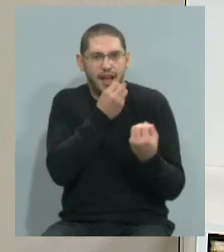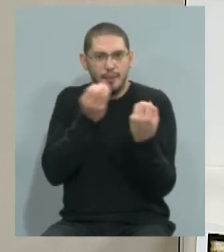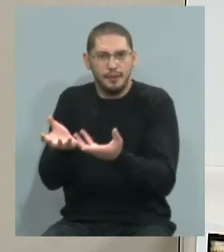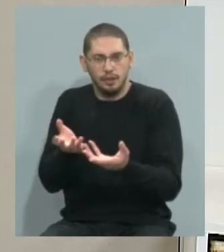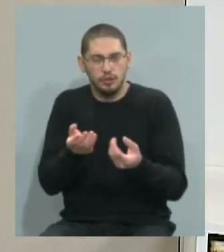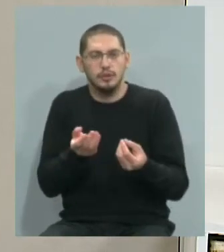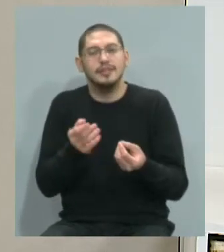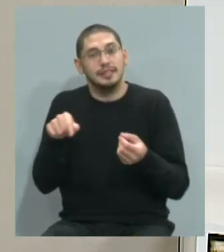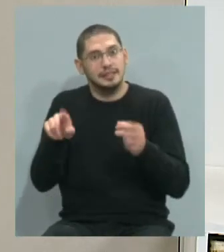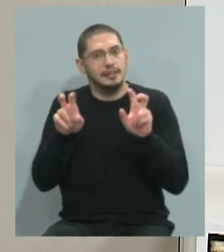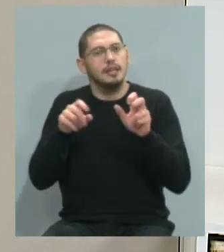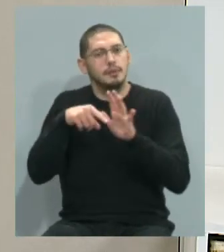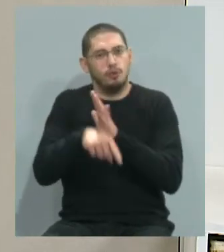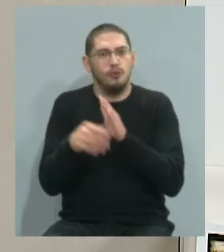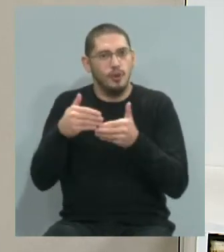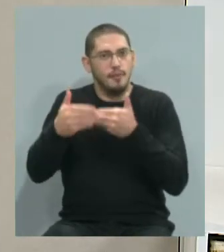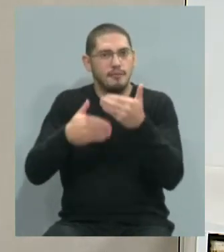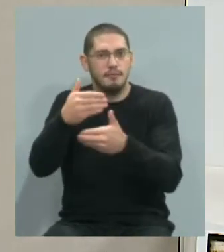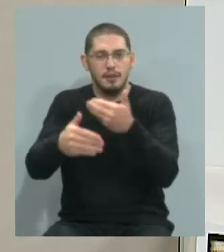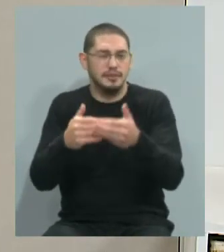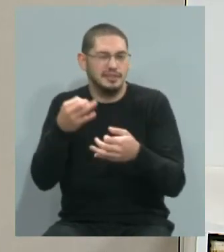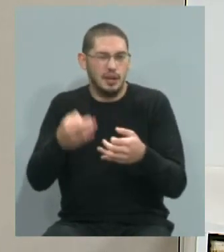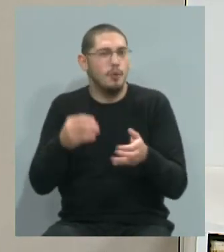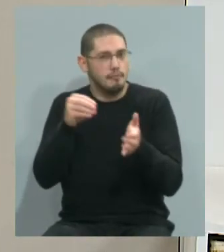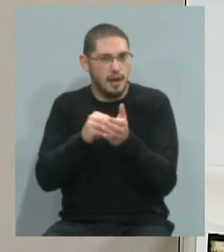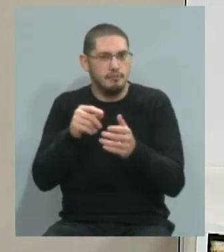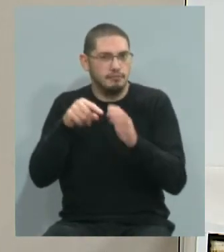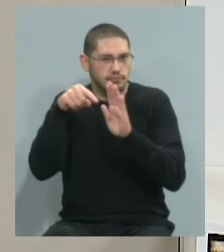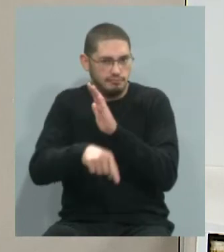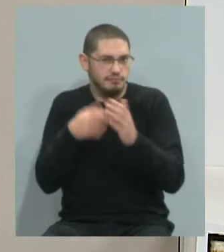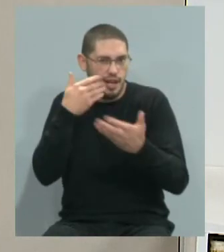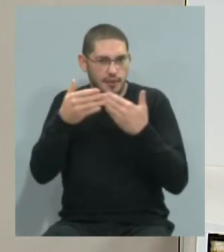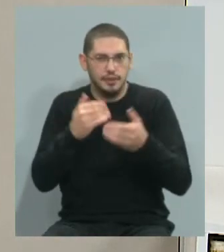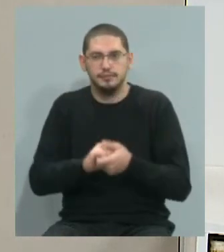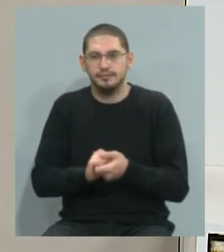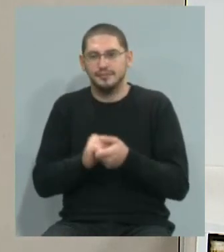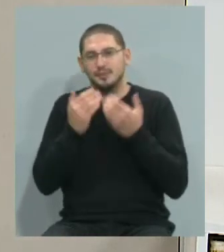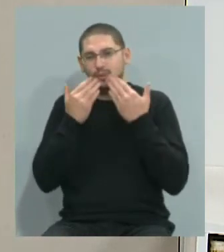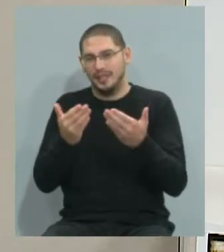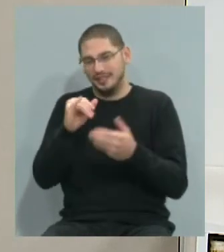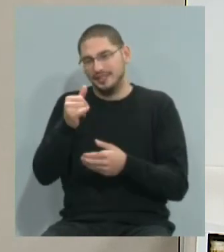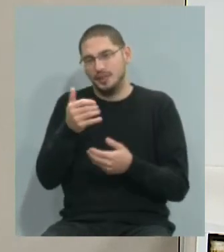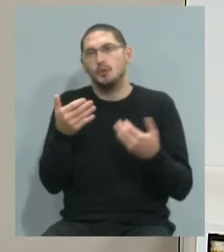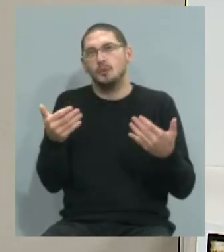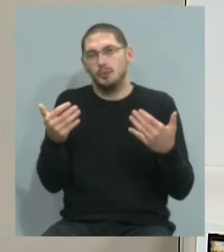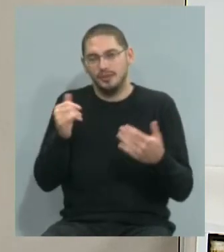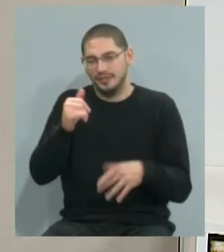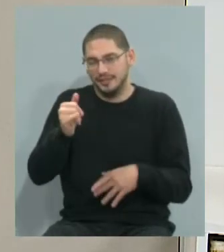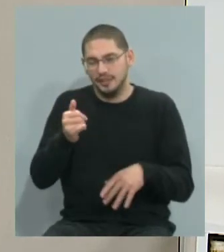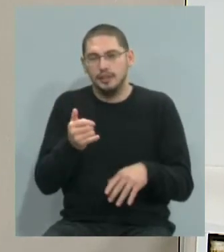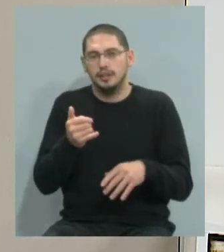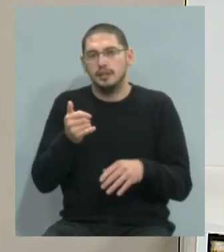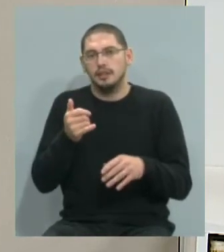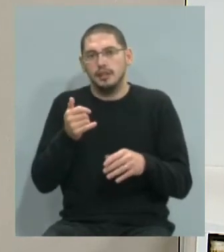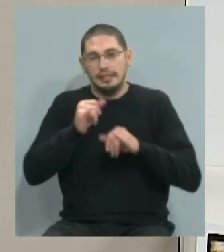tema para seguir profundizando y seguramente lo vamos a poder hacer, Fernanda, ¿no? Muchas gracias. Sí, definitivamente creo que mientras más